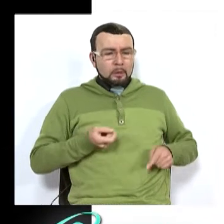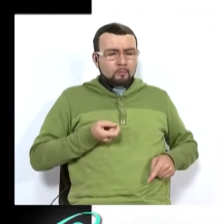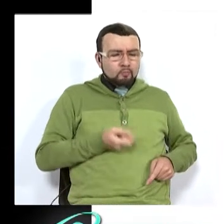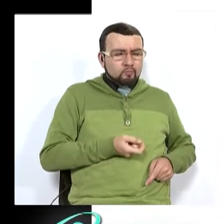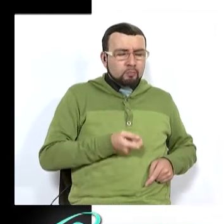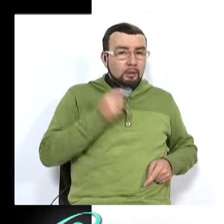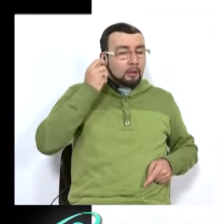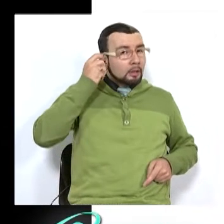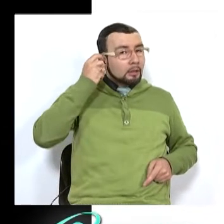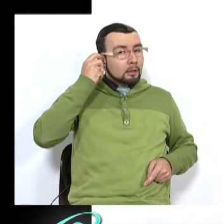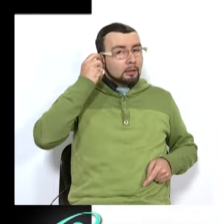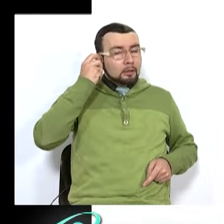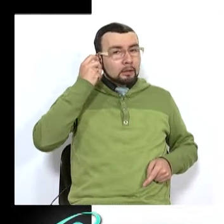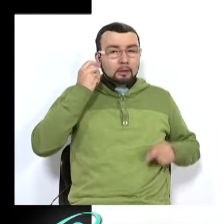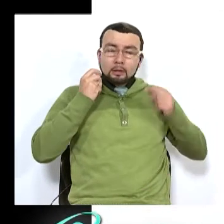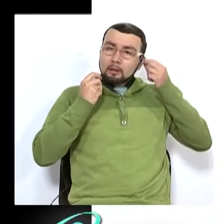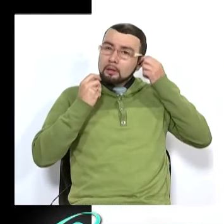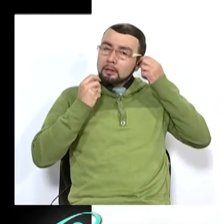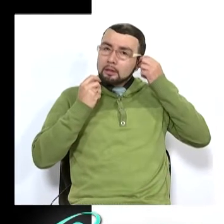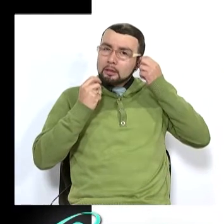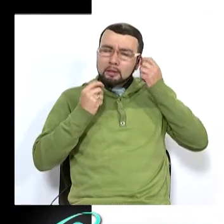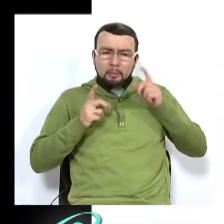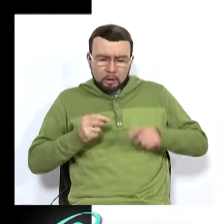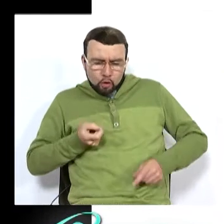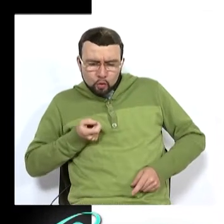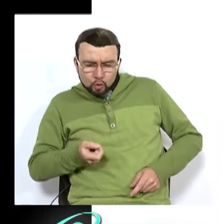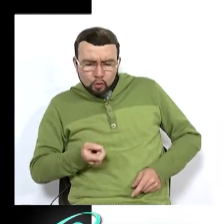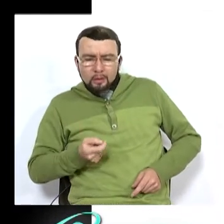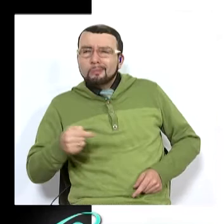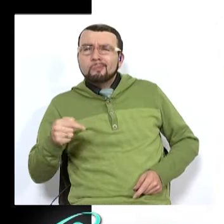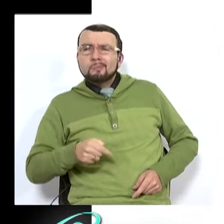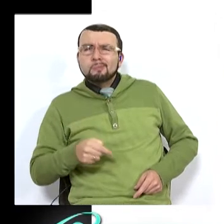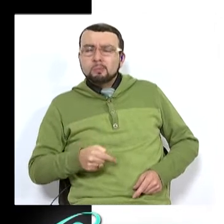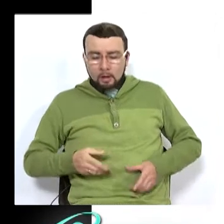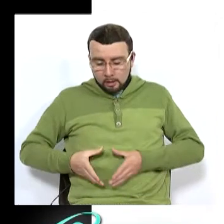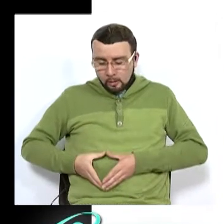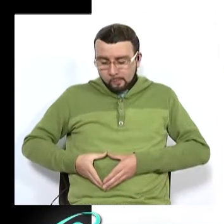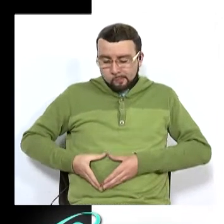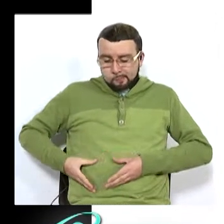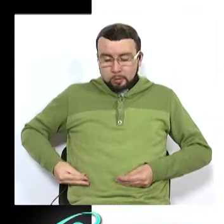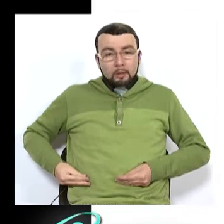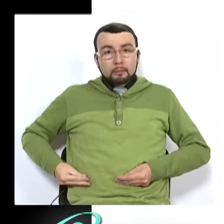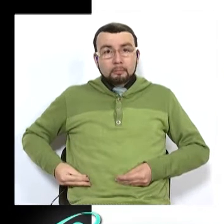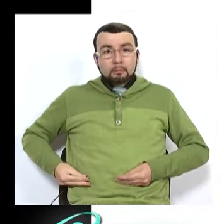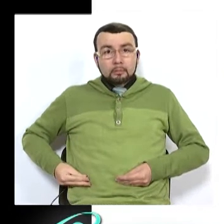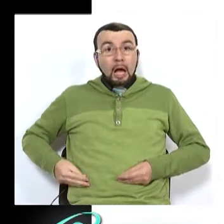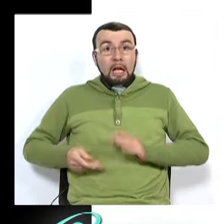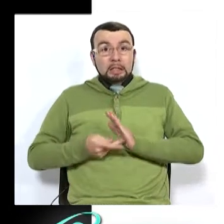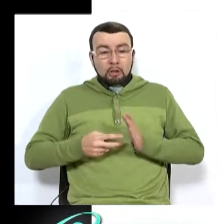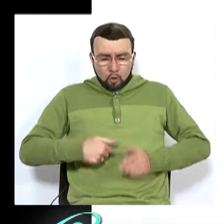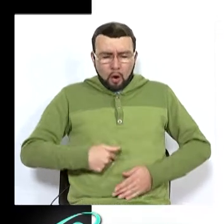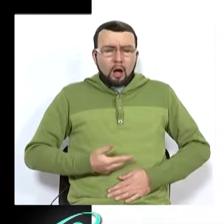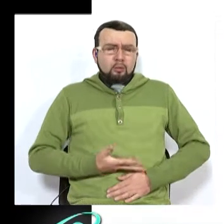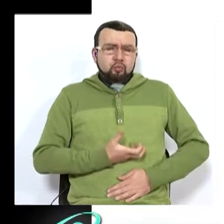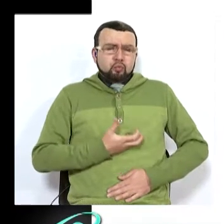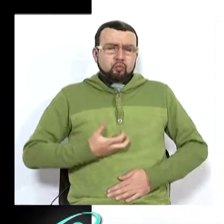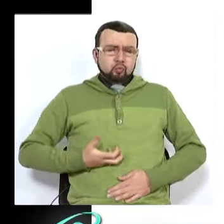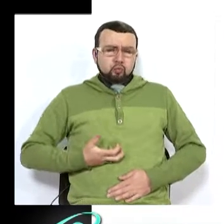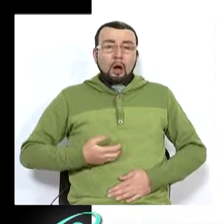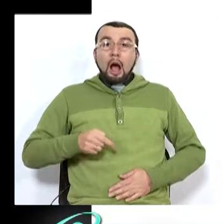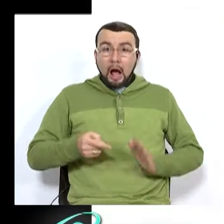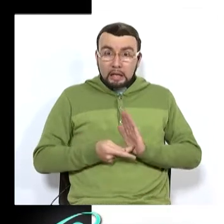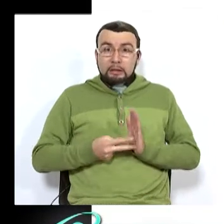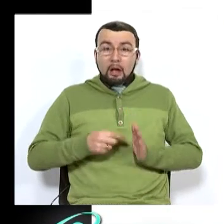tiene un compromiso, una cercanía con el hígado. Entonces no todo lo que duele en la boca